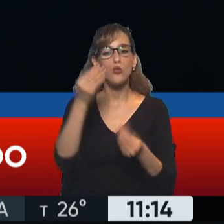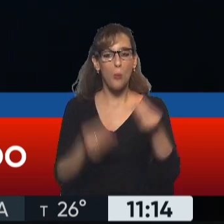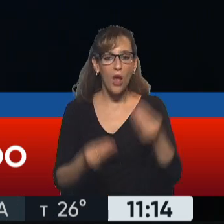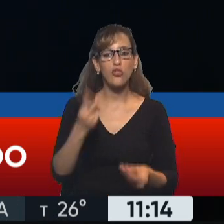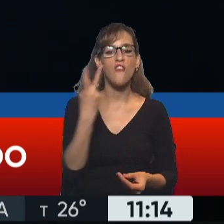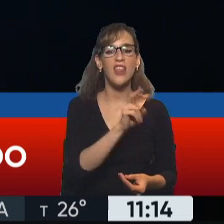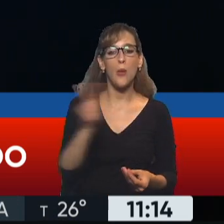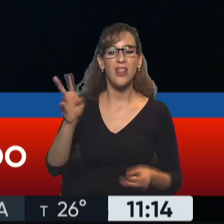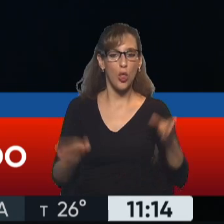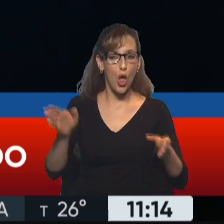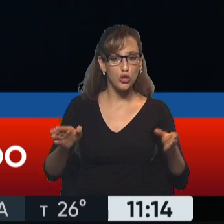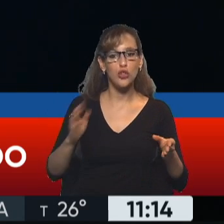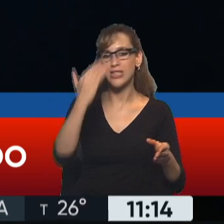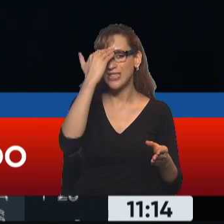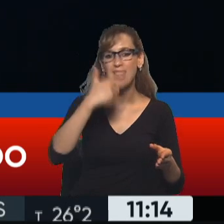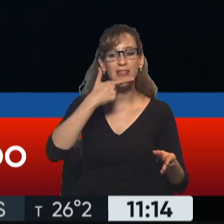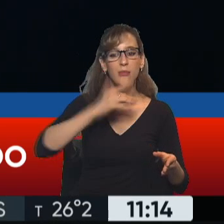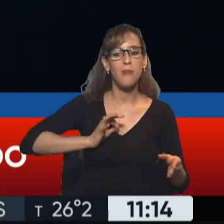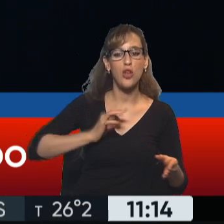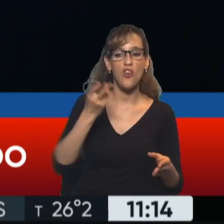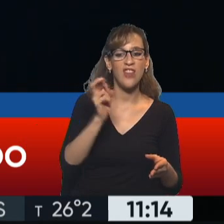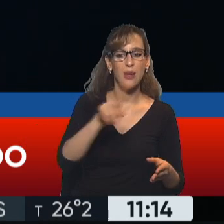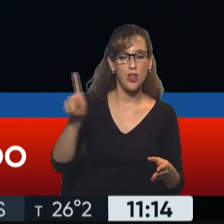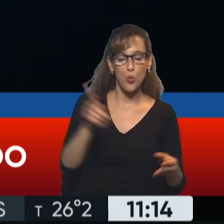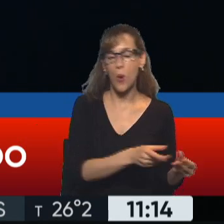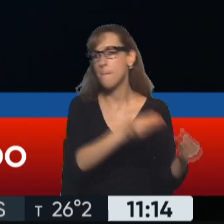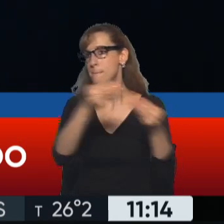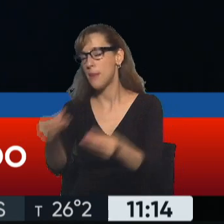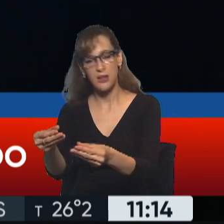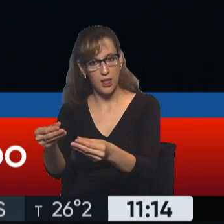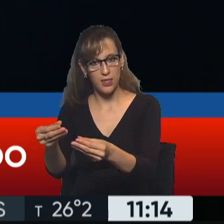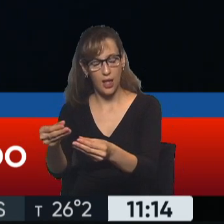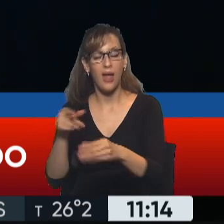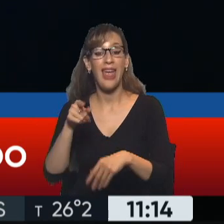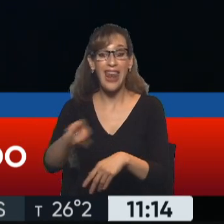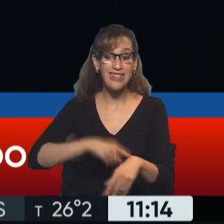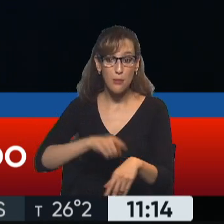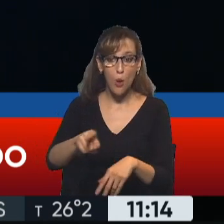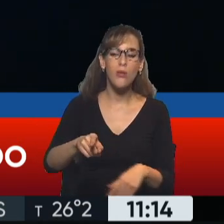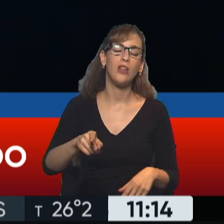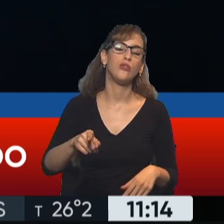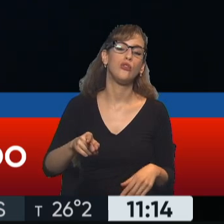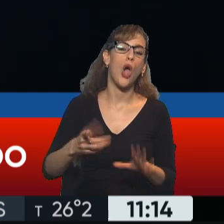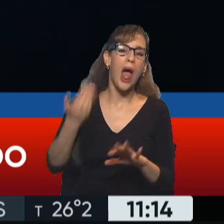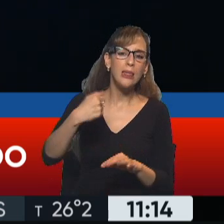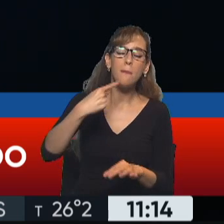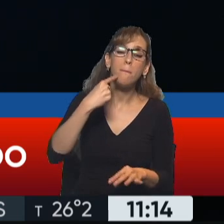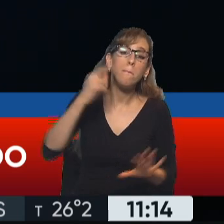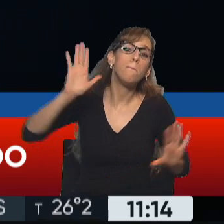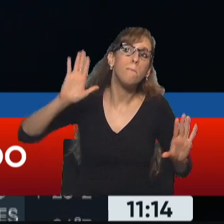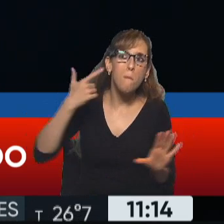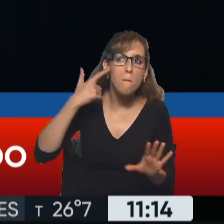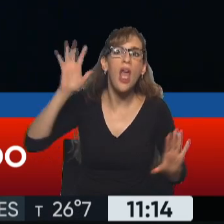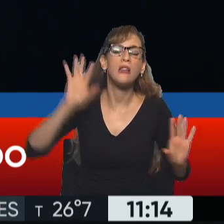se presentó el 15 de septiembre del 2021. En ese momento los supuestos eran